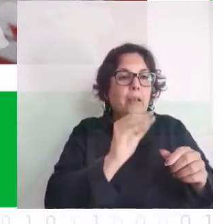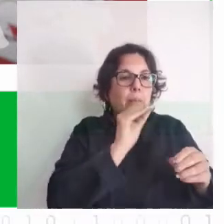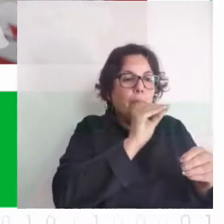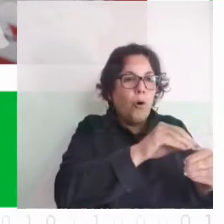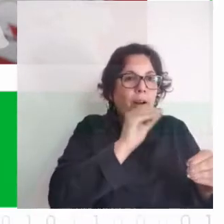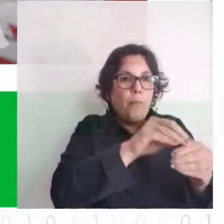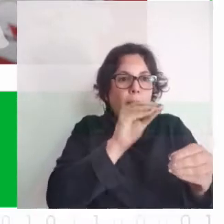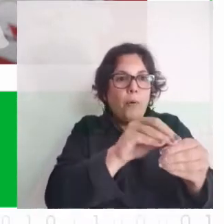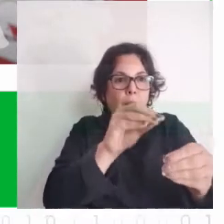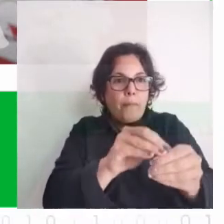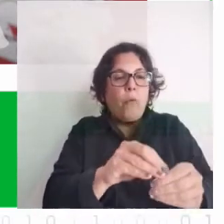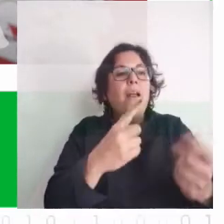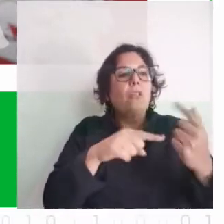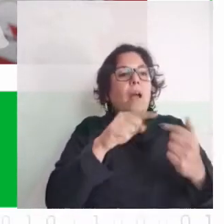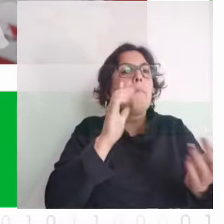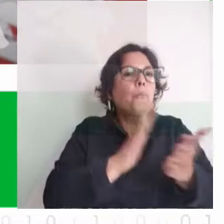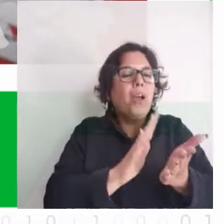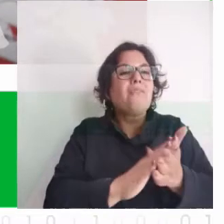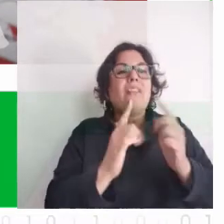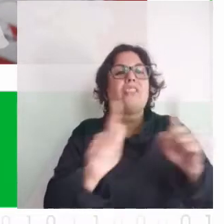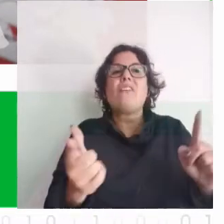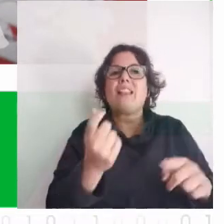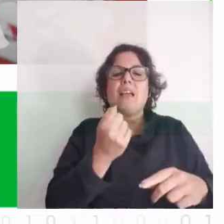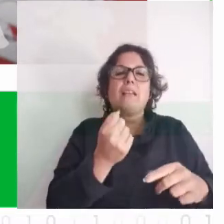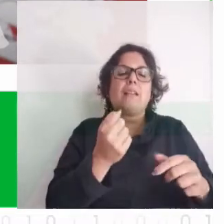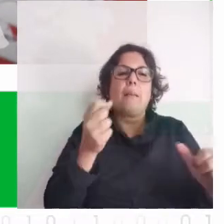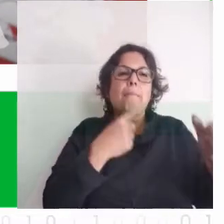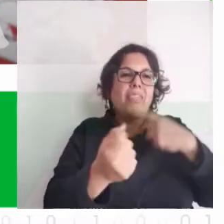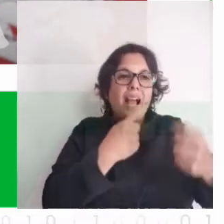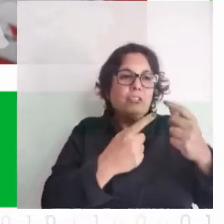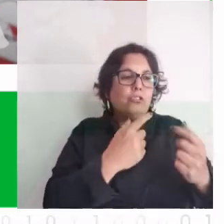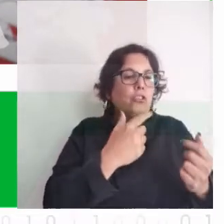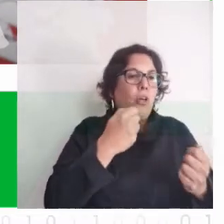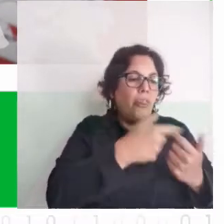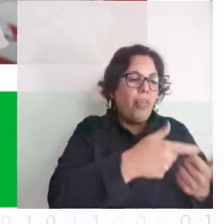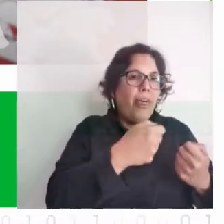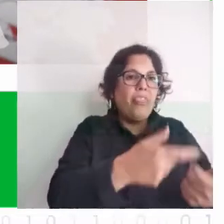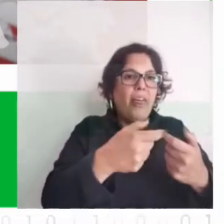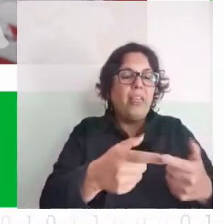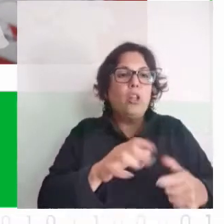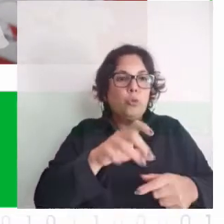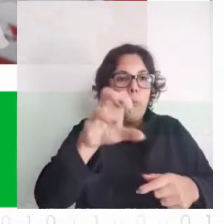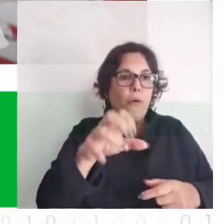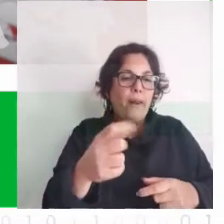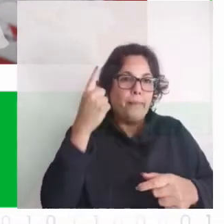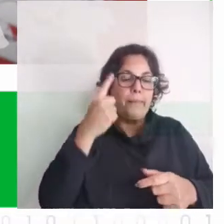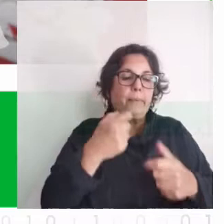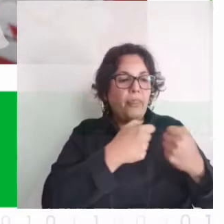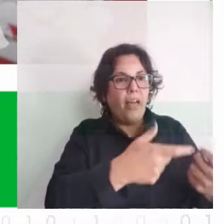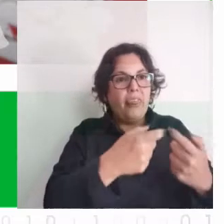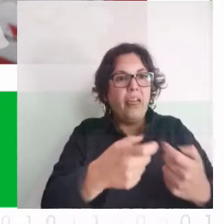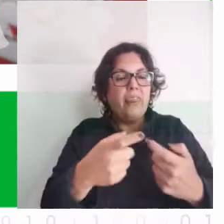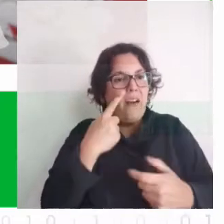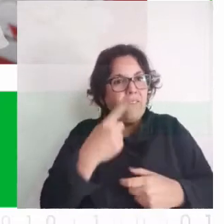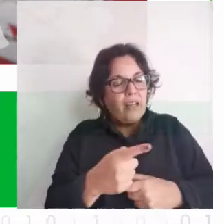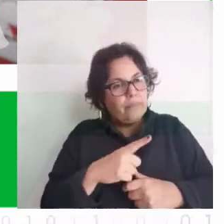es probar distintos medicamentos en los ratones que tienen esos tumores derivados del paciente, y se ve